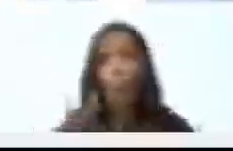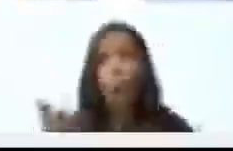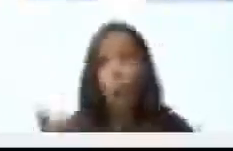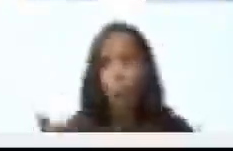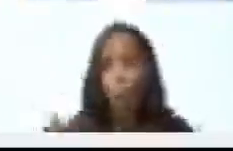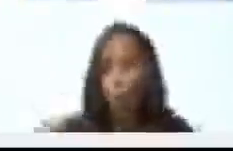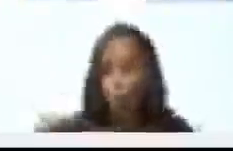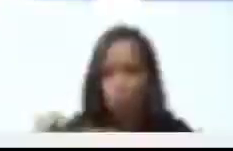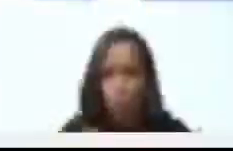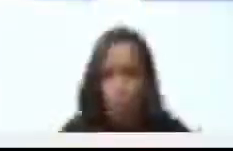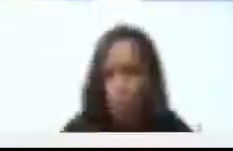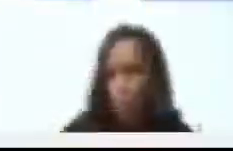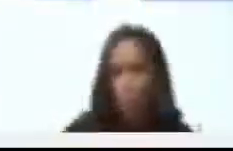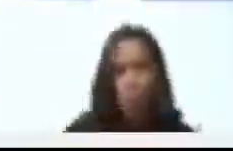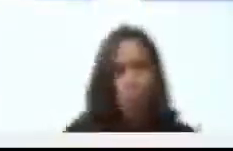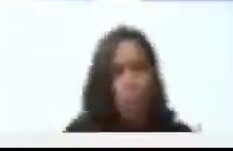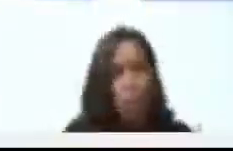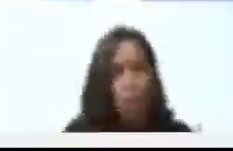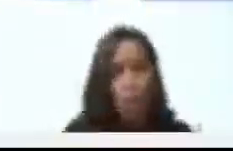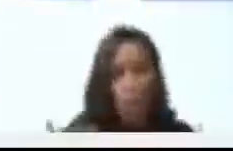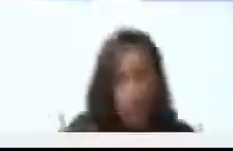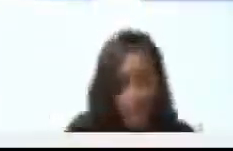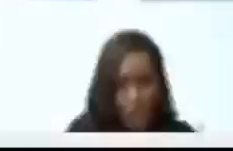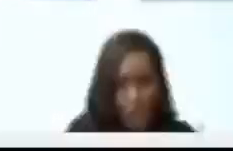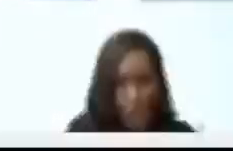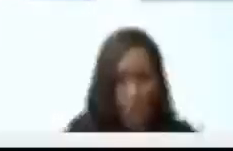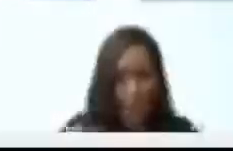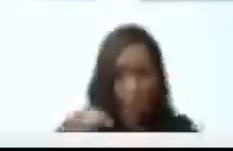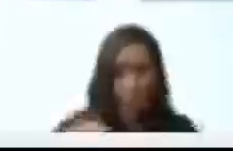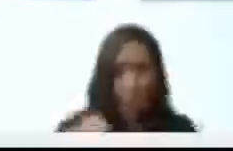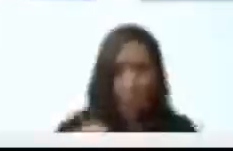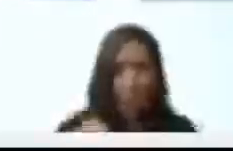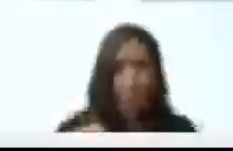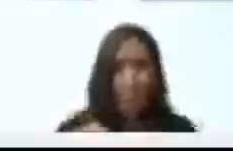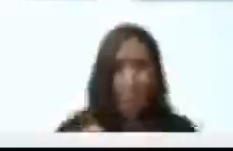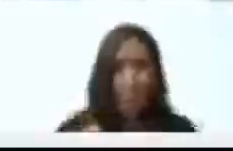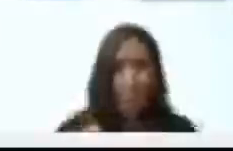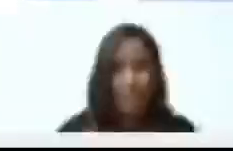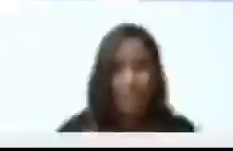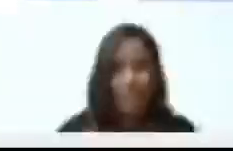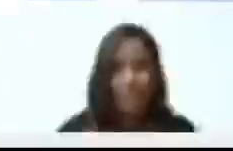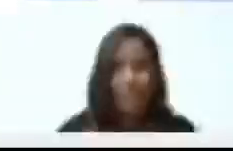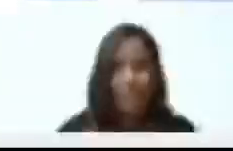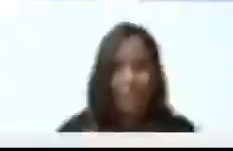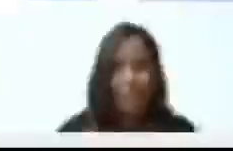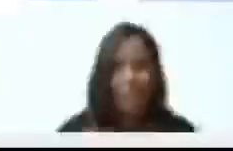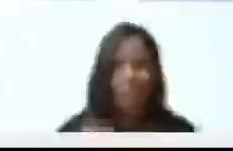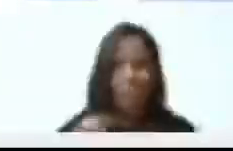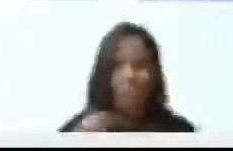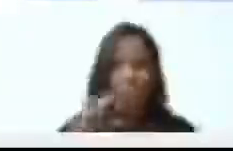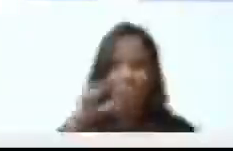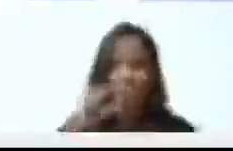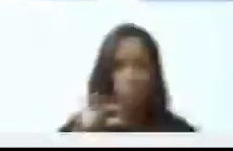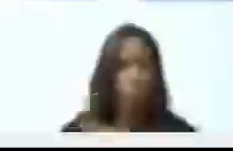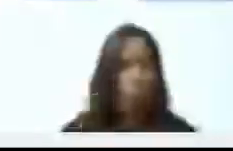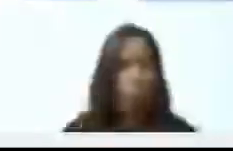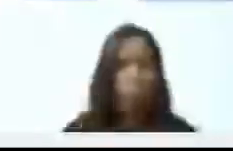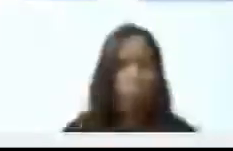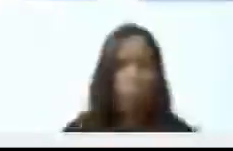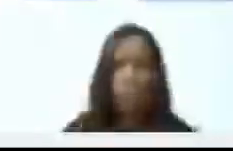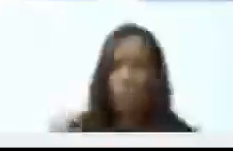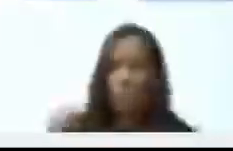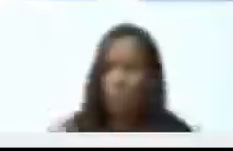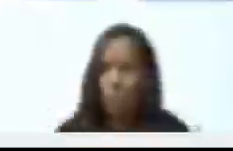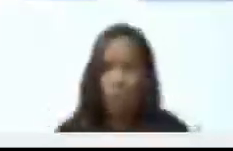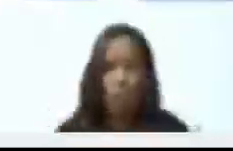no va a conocer en tiempo récord, en los días que quedan de trabajo, de mañana y de pasado. El día 12 de enero termina. Por lo tanto, yo